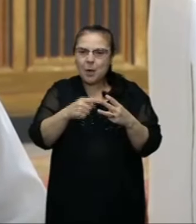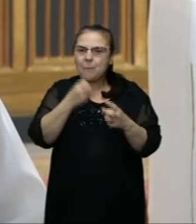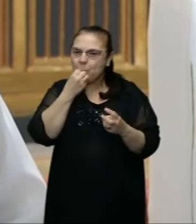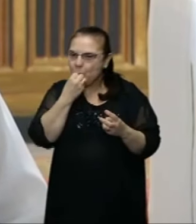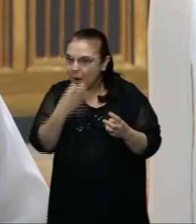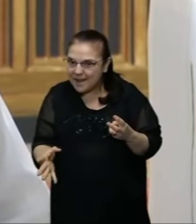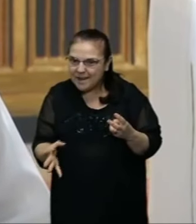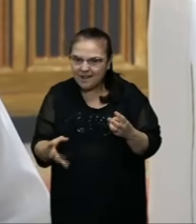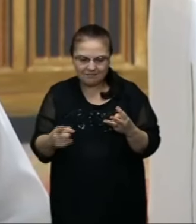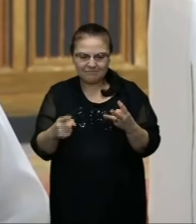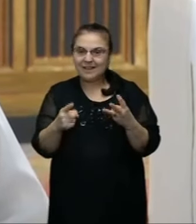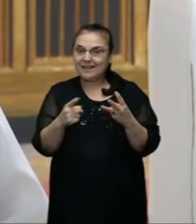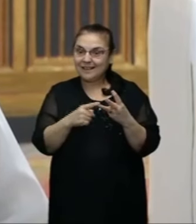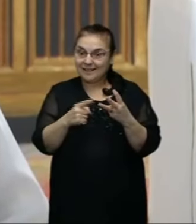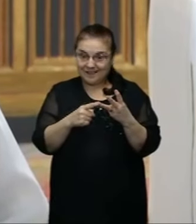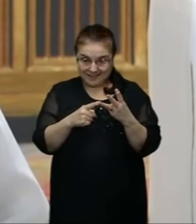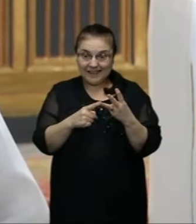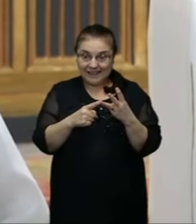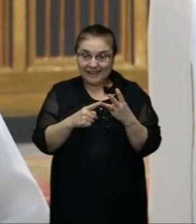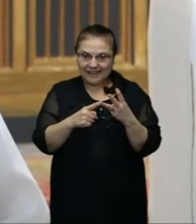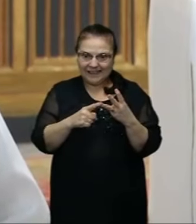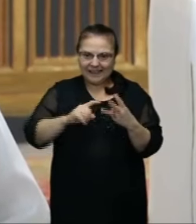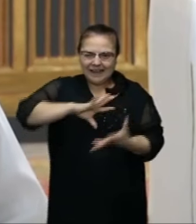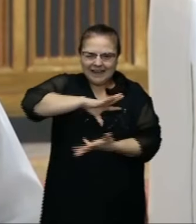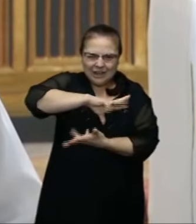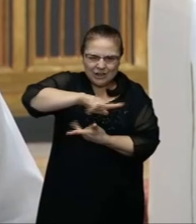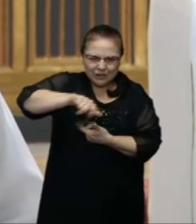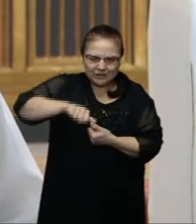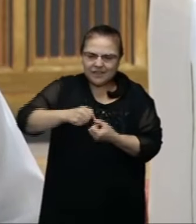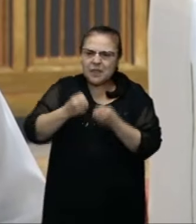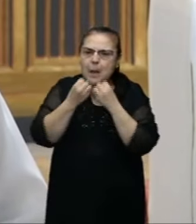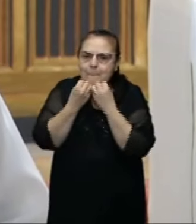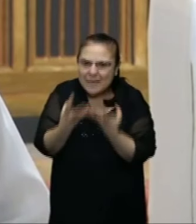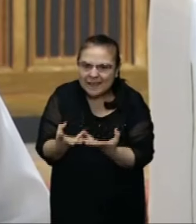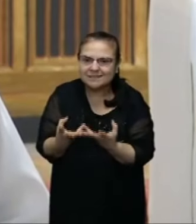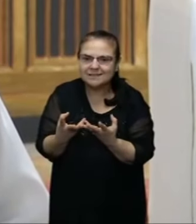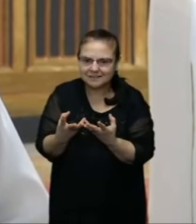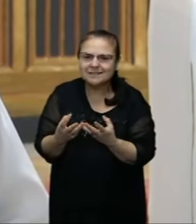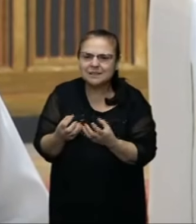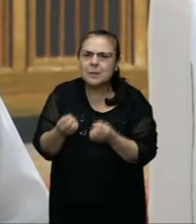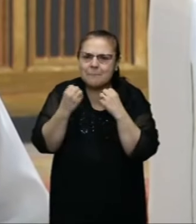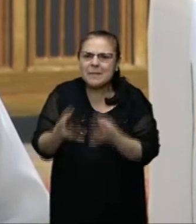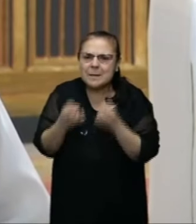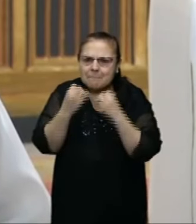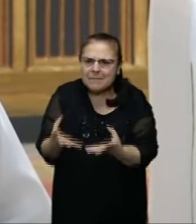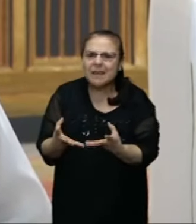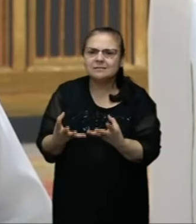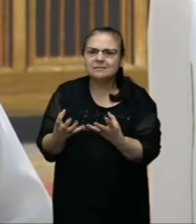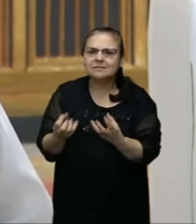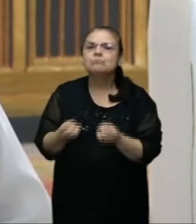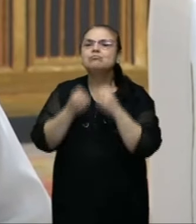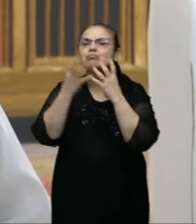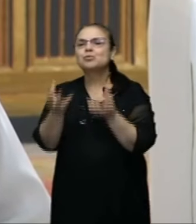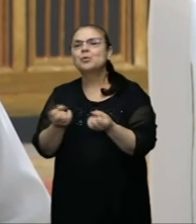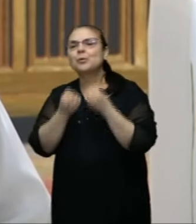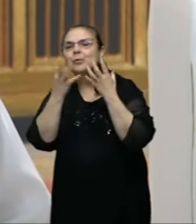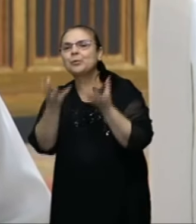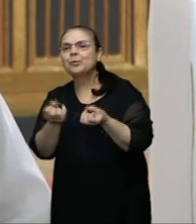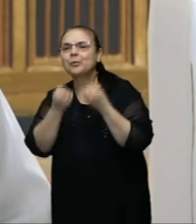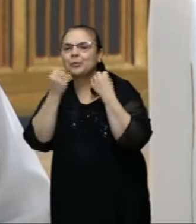ser mejores, y una noticia que sea bien contada, hermosamente contada, una noticia que sea